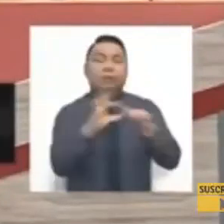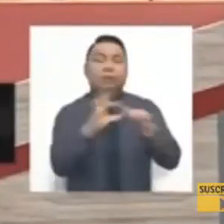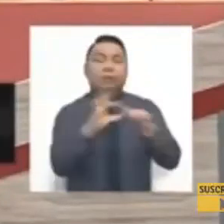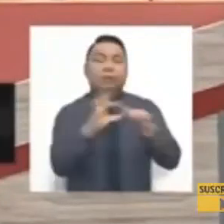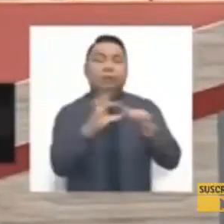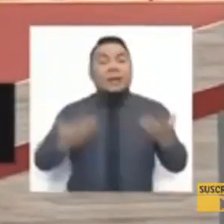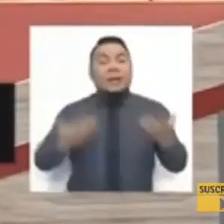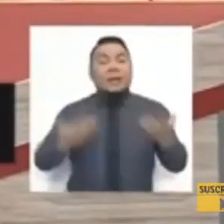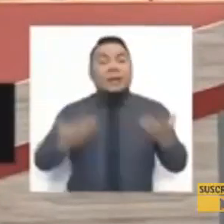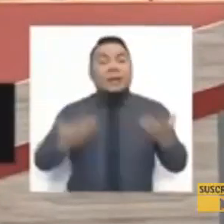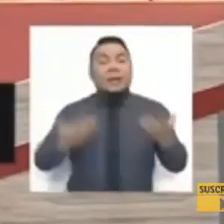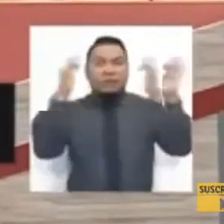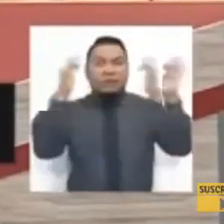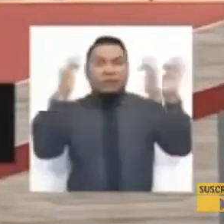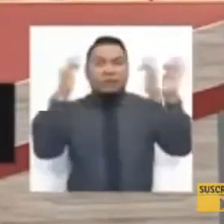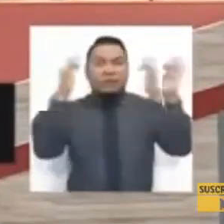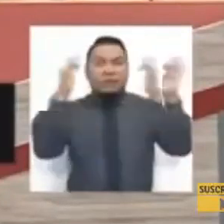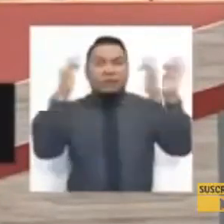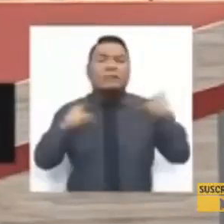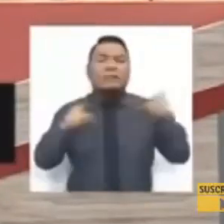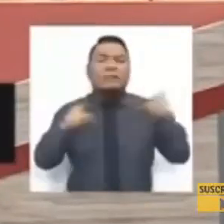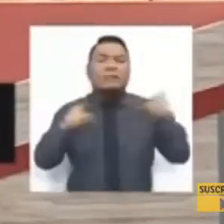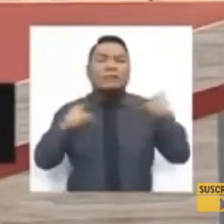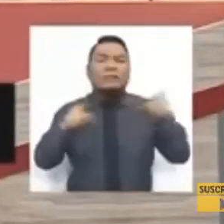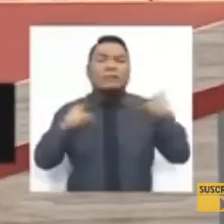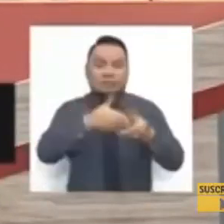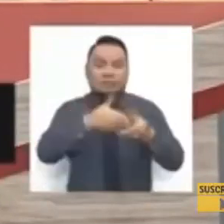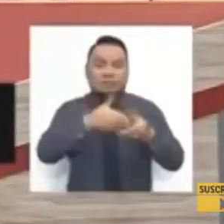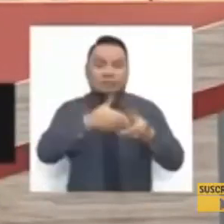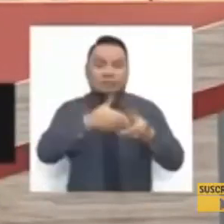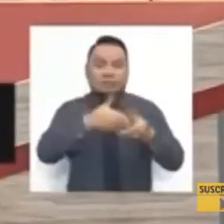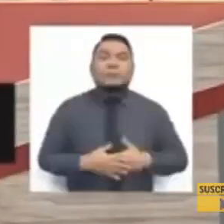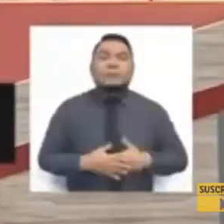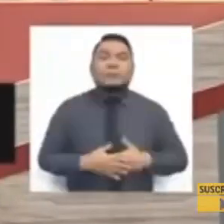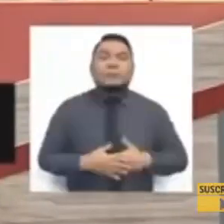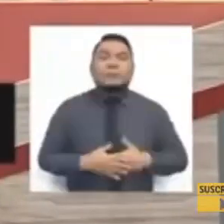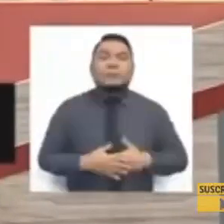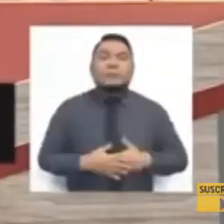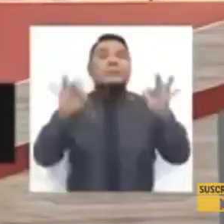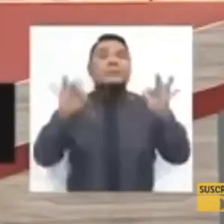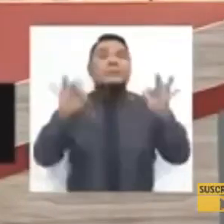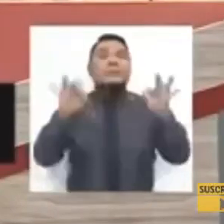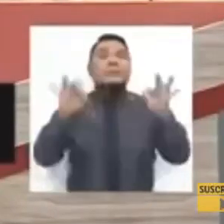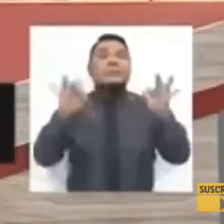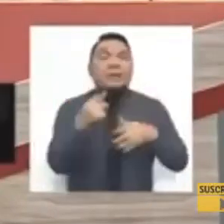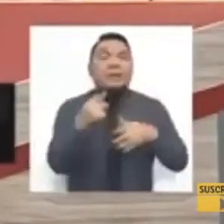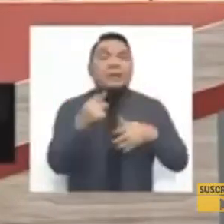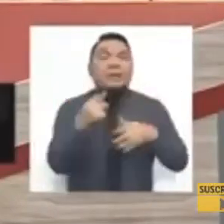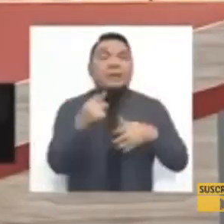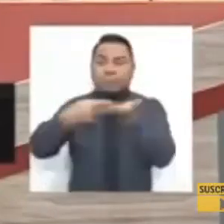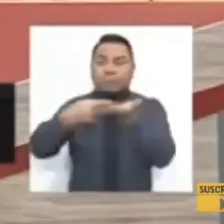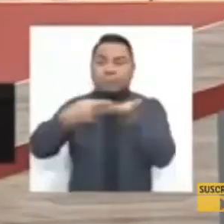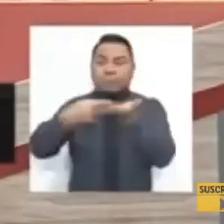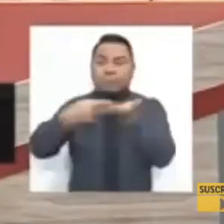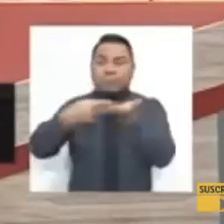las redes sociales institucionales del Jurado Nacional de Elecciones. Es importante mencionar además que el debate presidencial